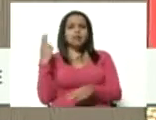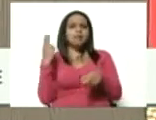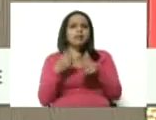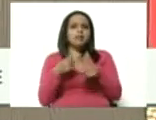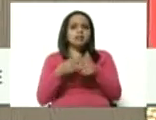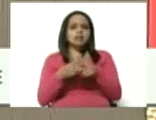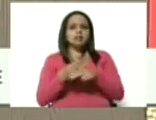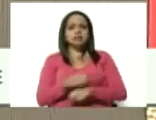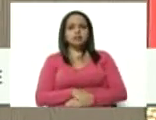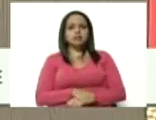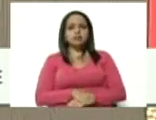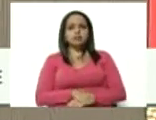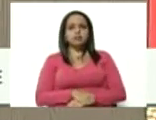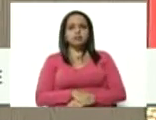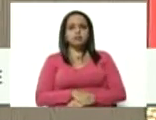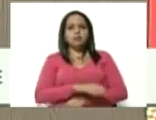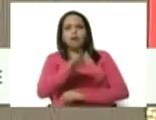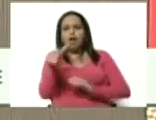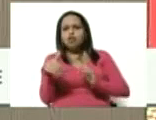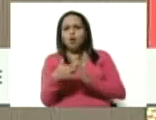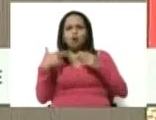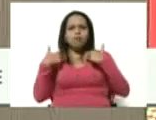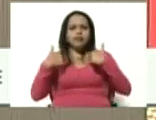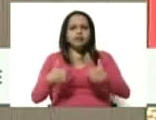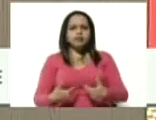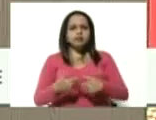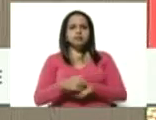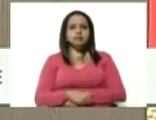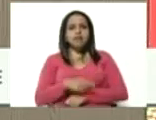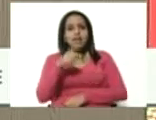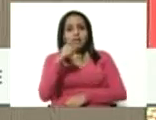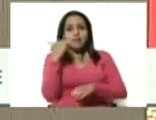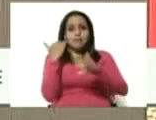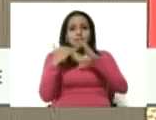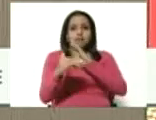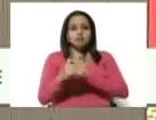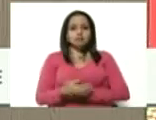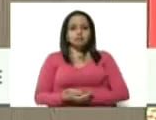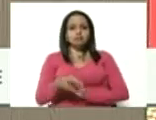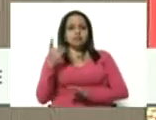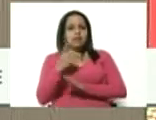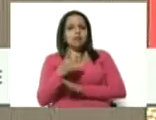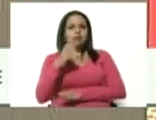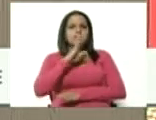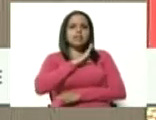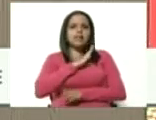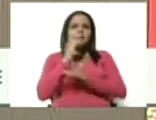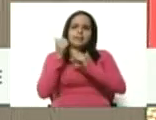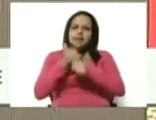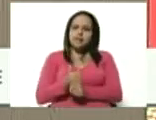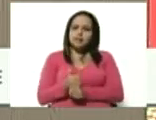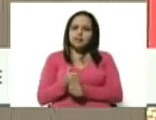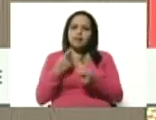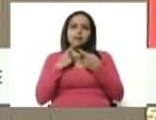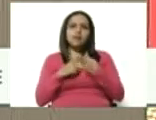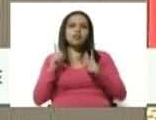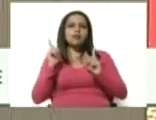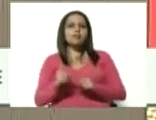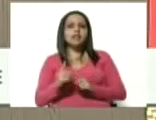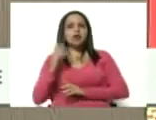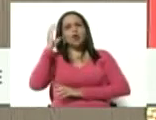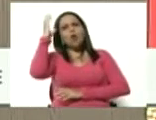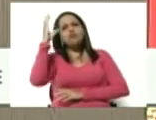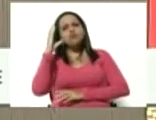y letal para toda la humanidad. Ese es el mensaje. Hay que tener esperanza, pero también hay que tener conciencia